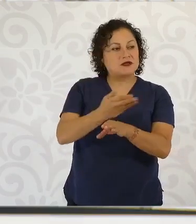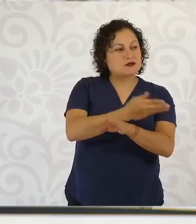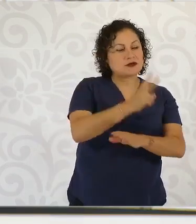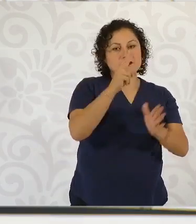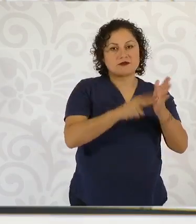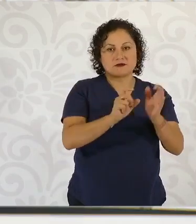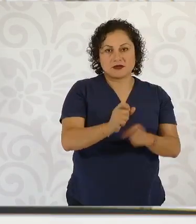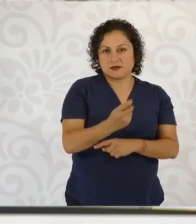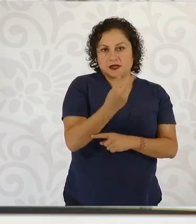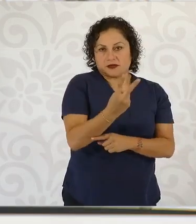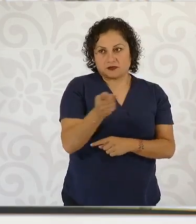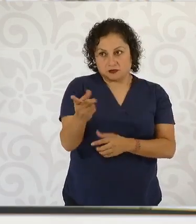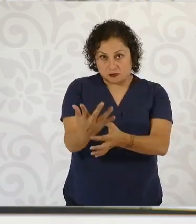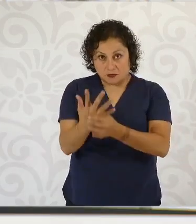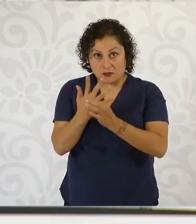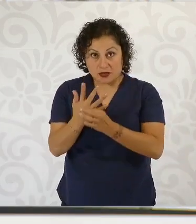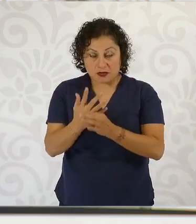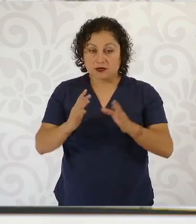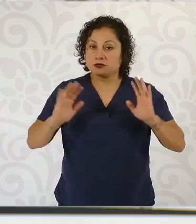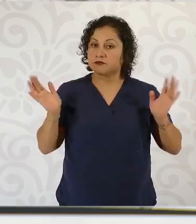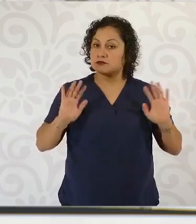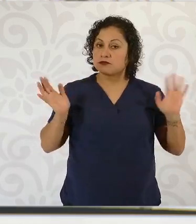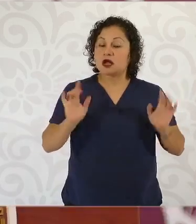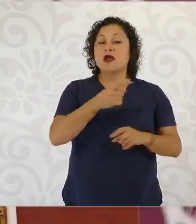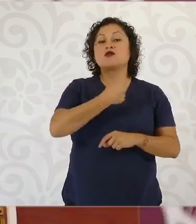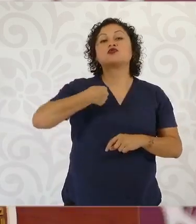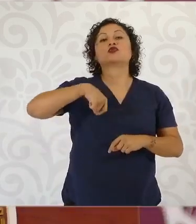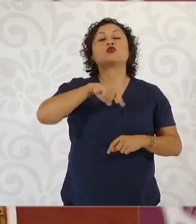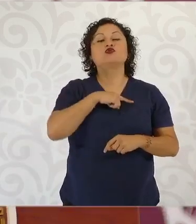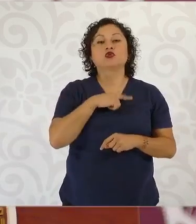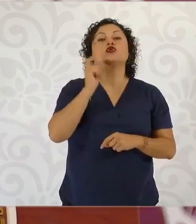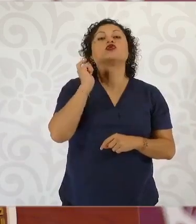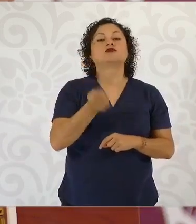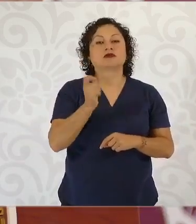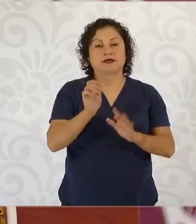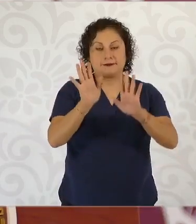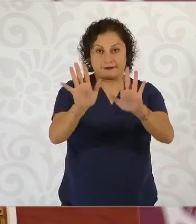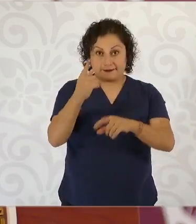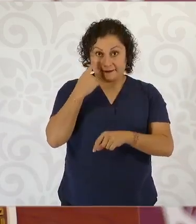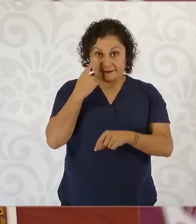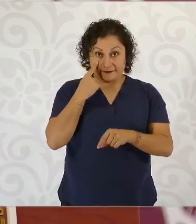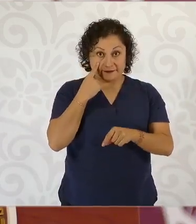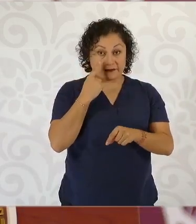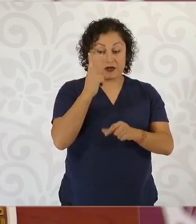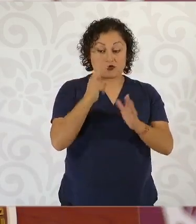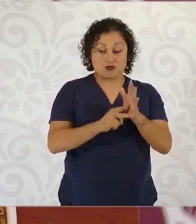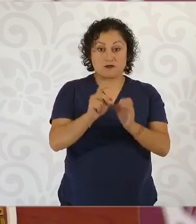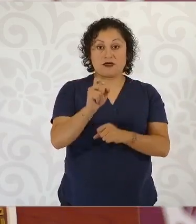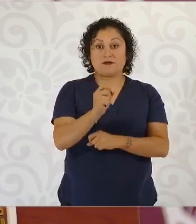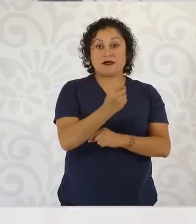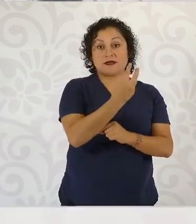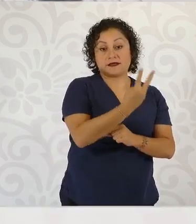es lo que tú estás reportando. A nosotros nos corresponde lo que correspondería a observaciones del